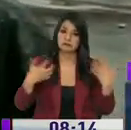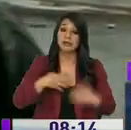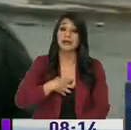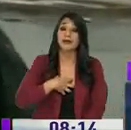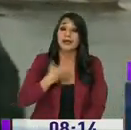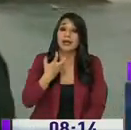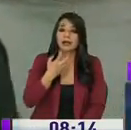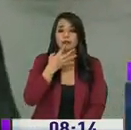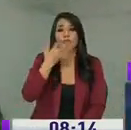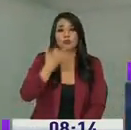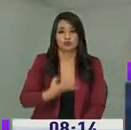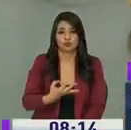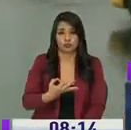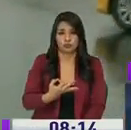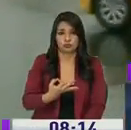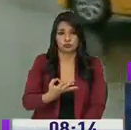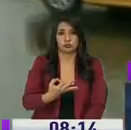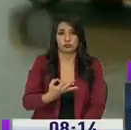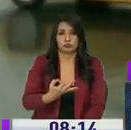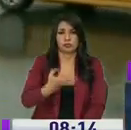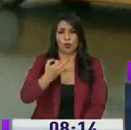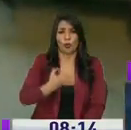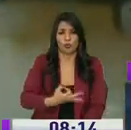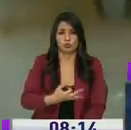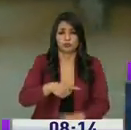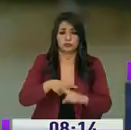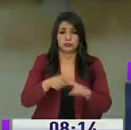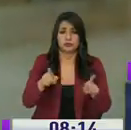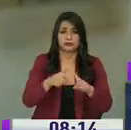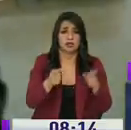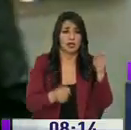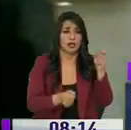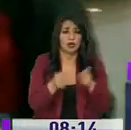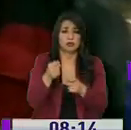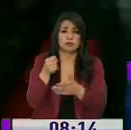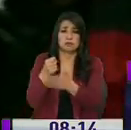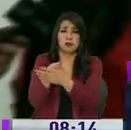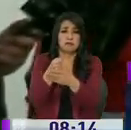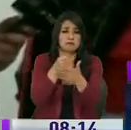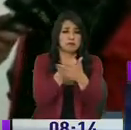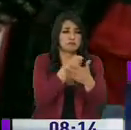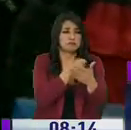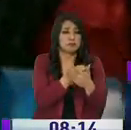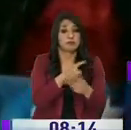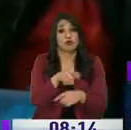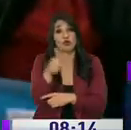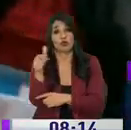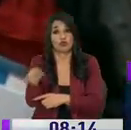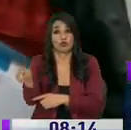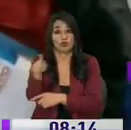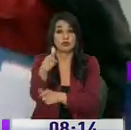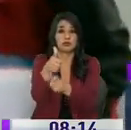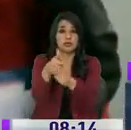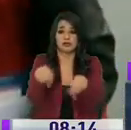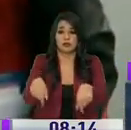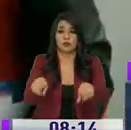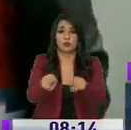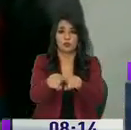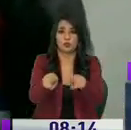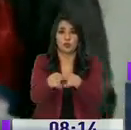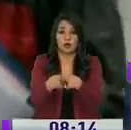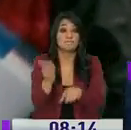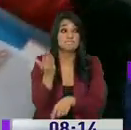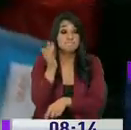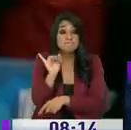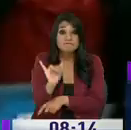nosotros tenemos por los tantos accidentes que están existiendo en nuestra ciudadela. El día sábado,